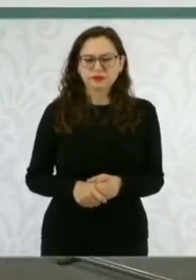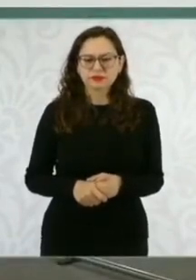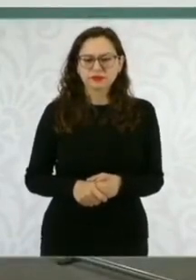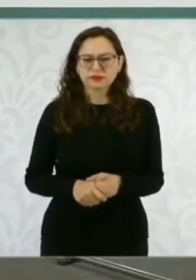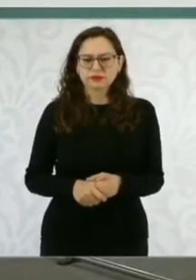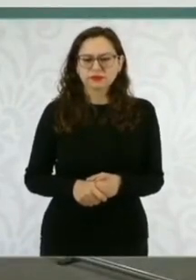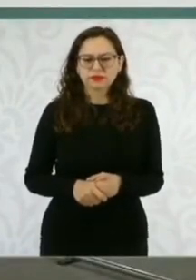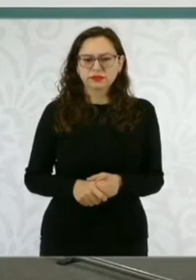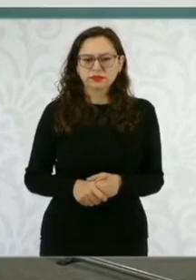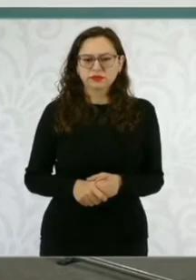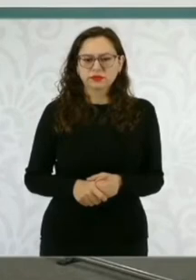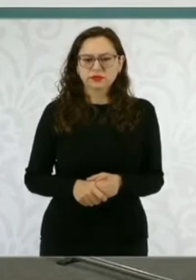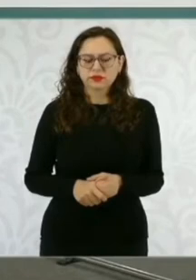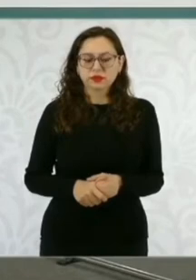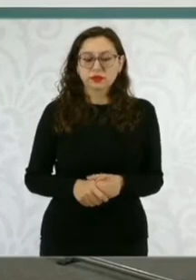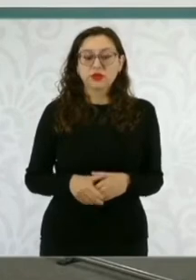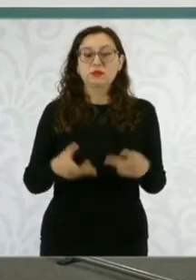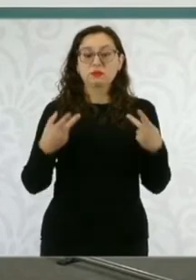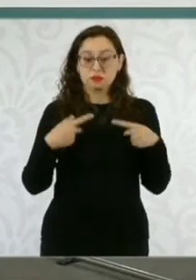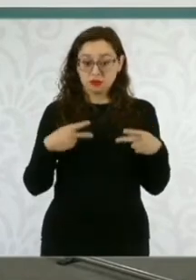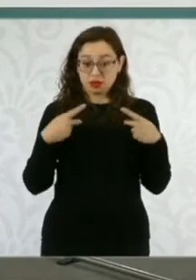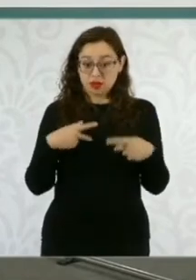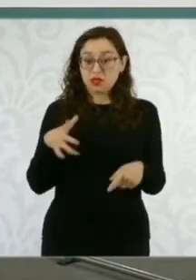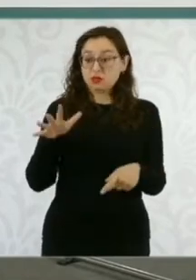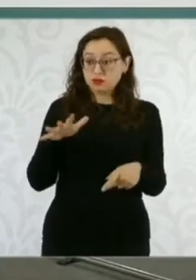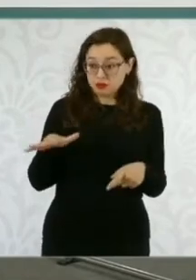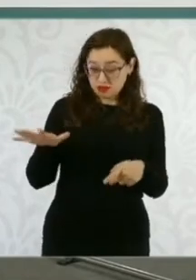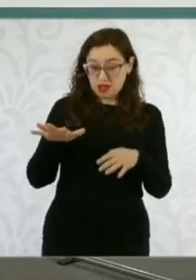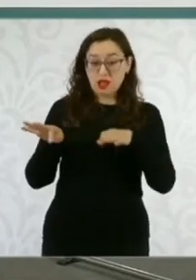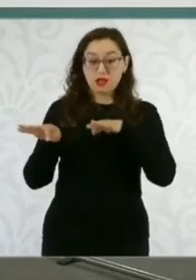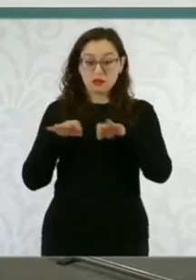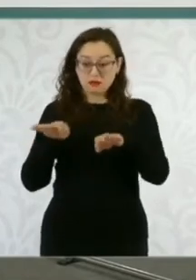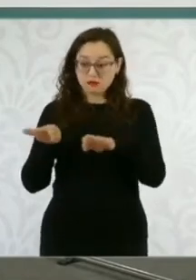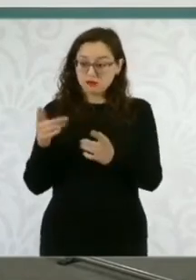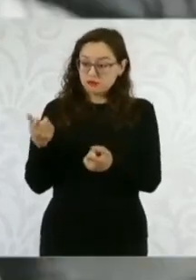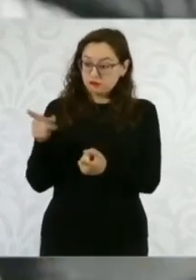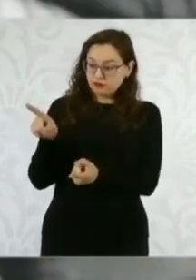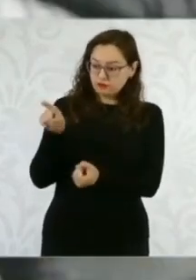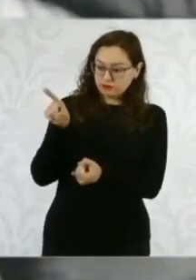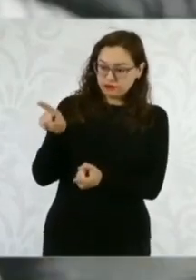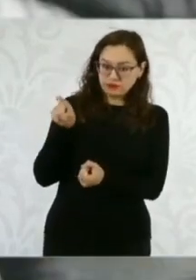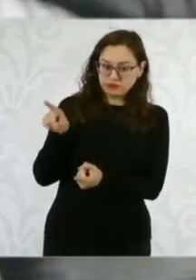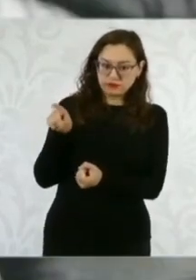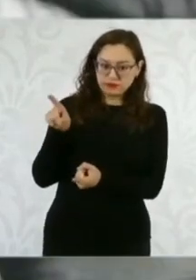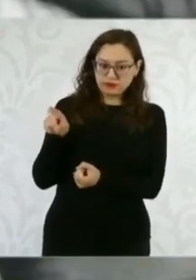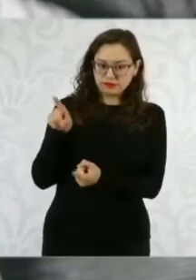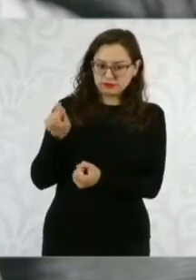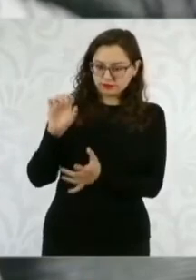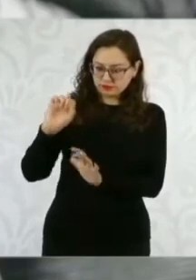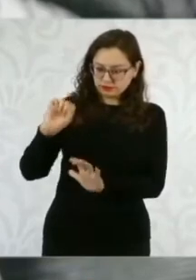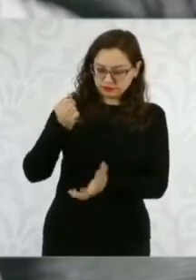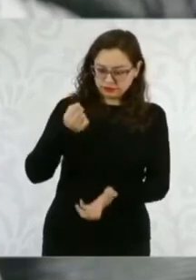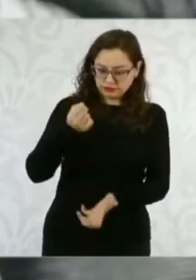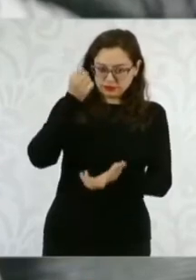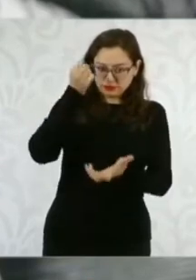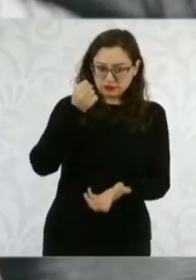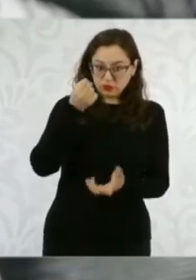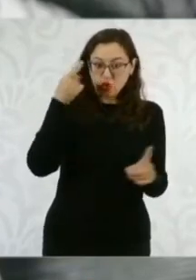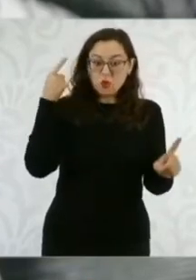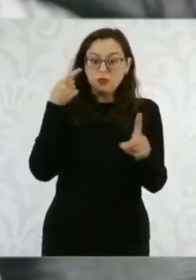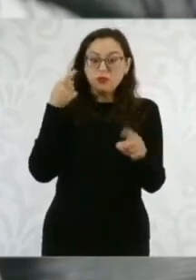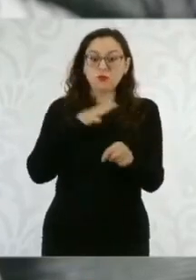Trabajadores tiene como finalidad que el trabajador tenga derecho a un crédito para vivienda, pero